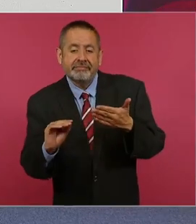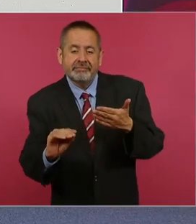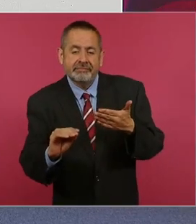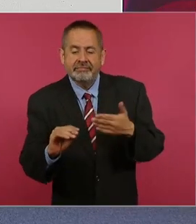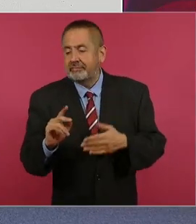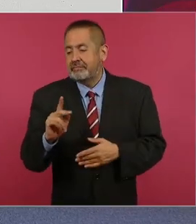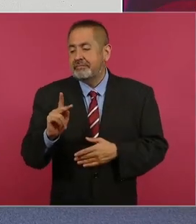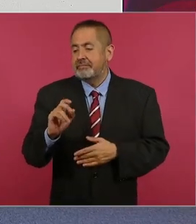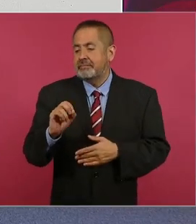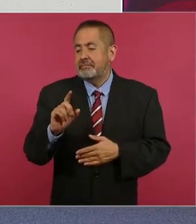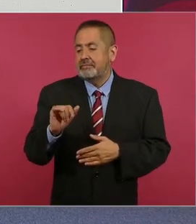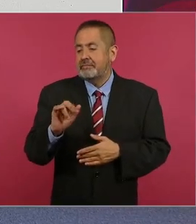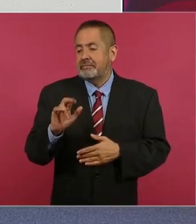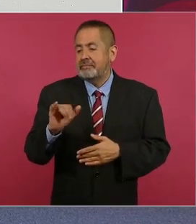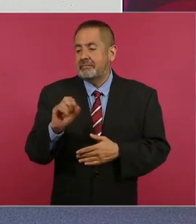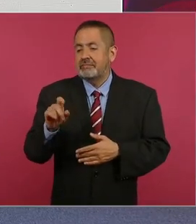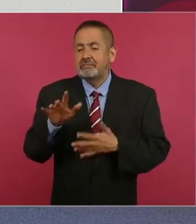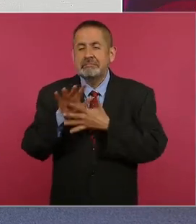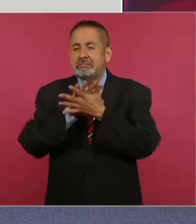polarización.